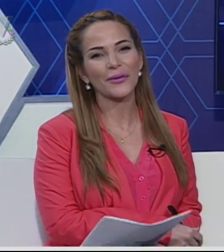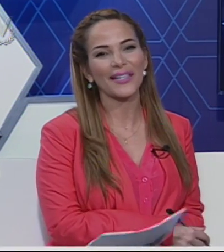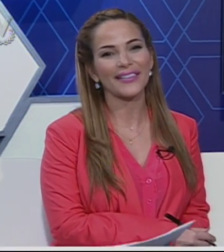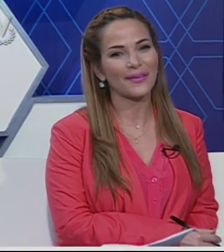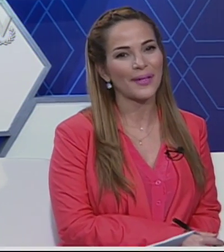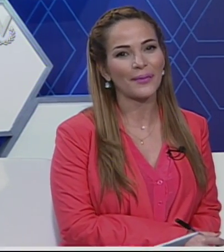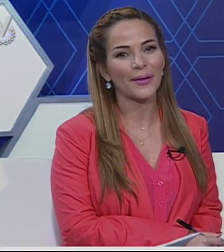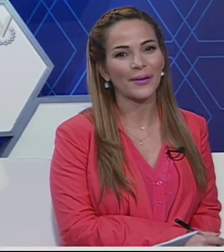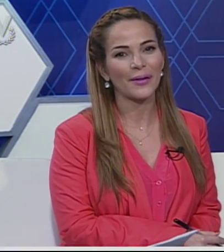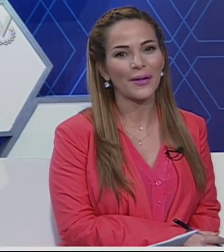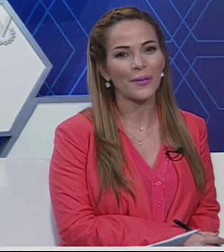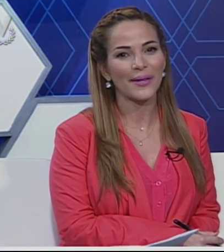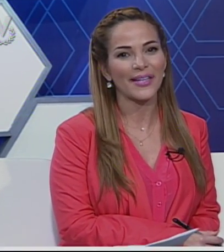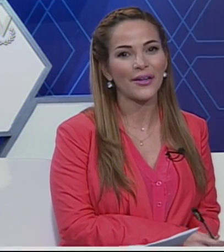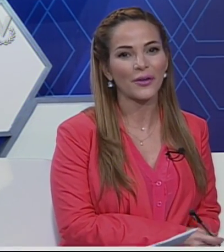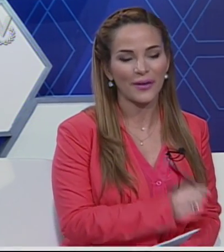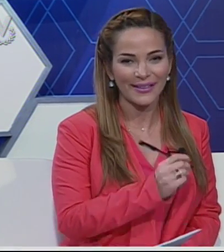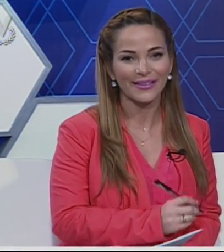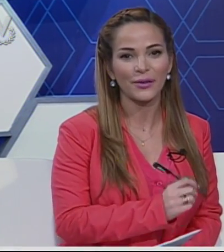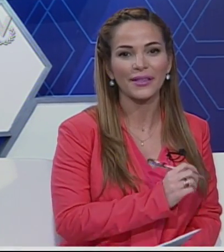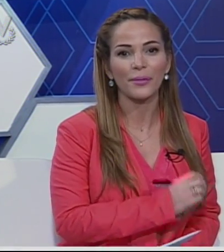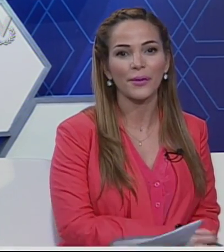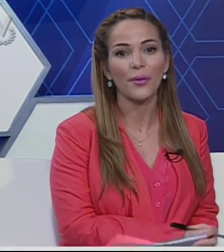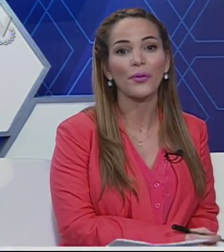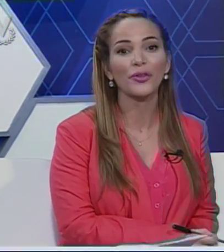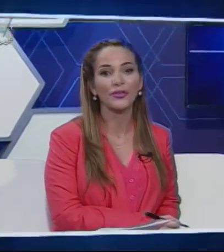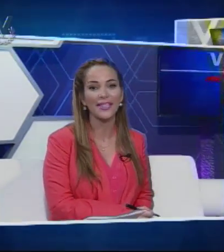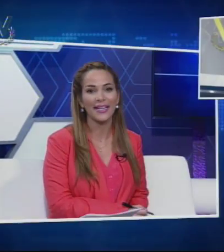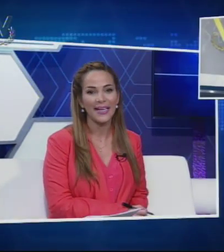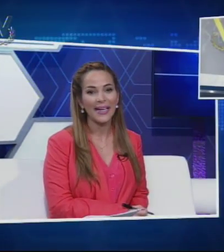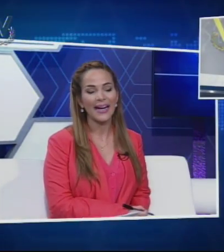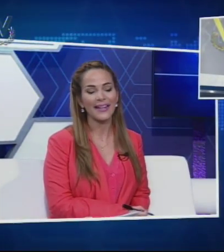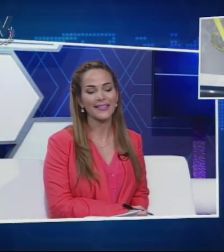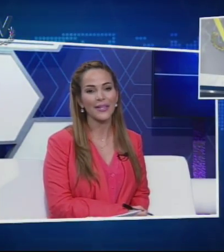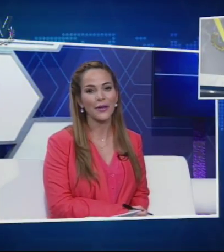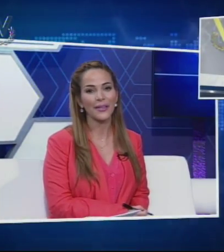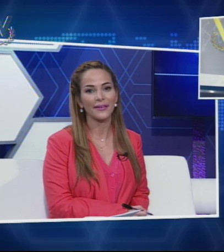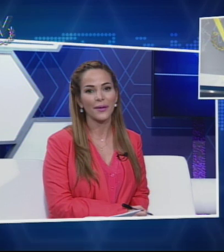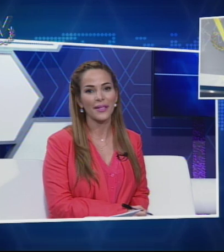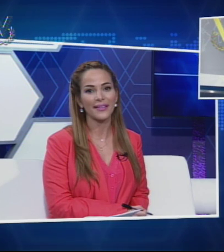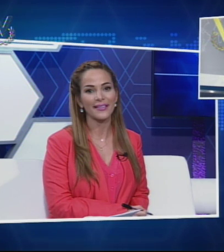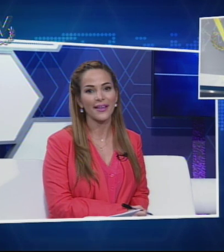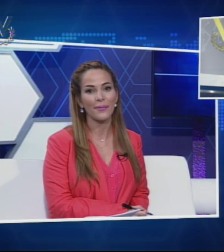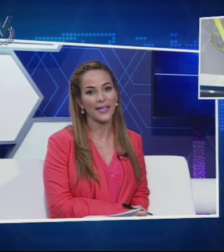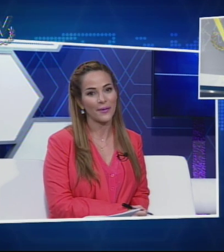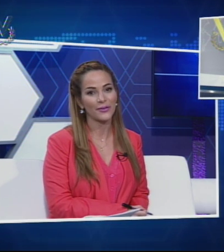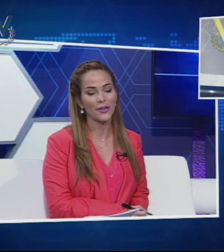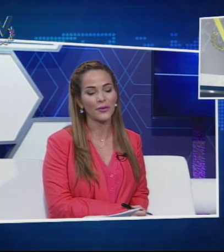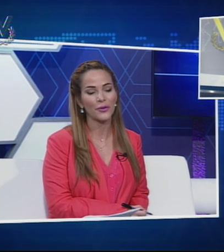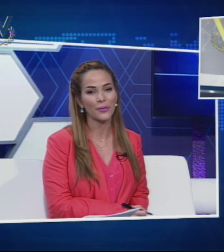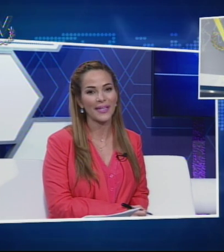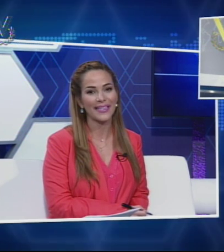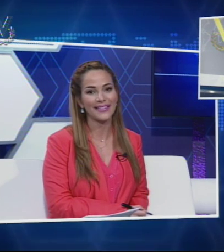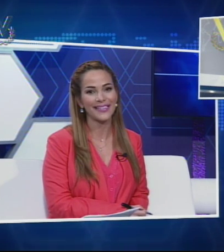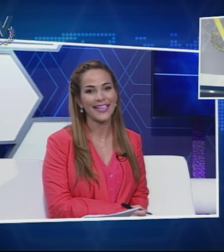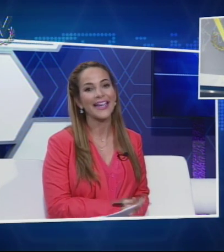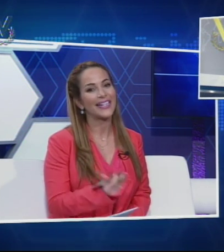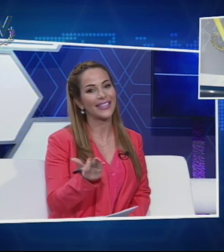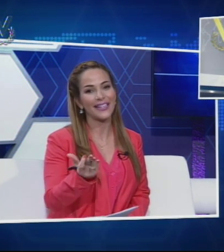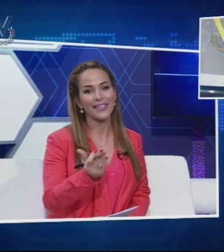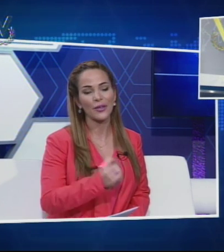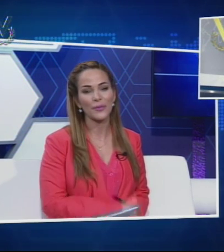gracias a ustedes también por habernos acompañado y con esta entrevista ponemos punto final al ciclo de entrevistas Venevisión